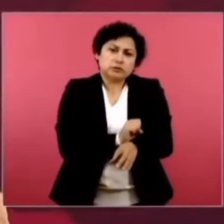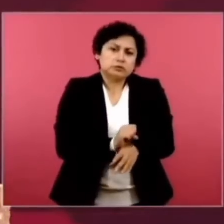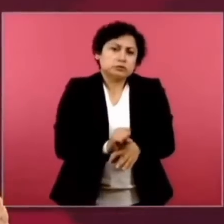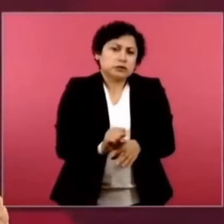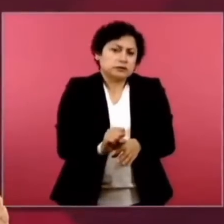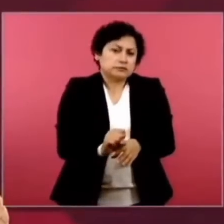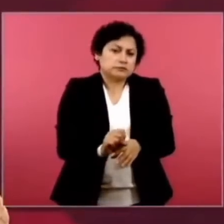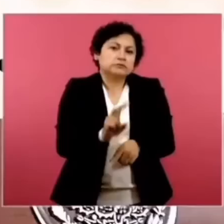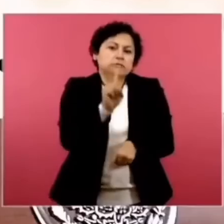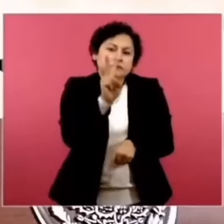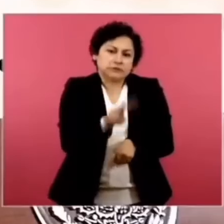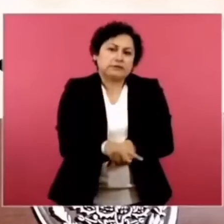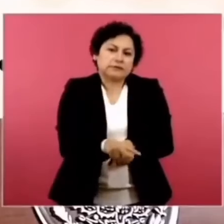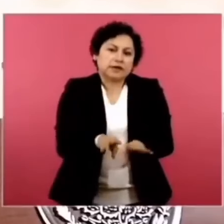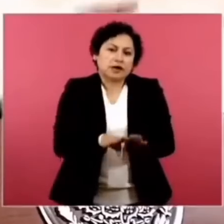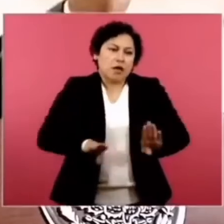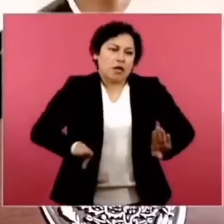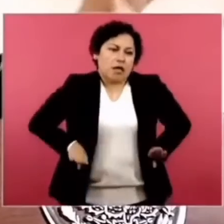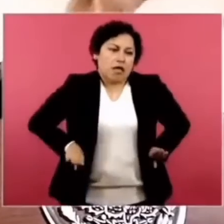fresas.